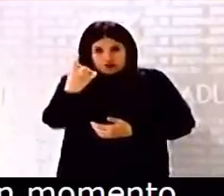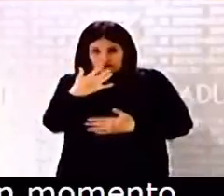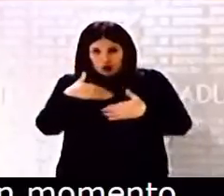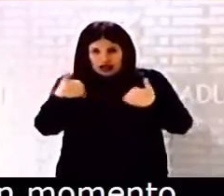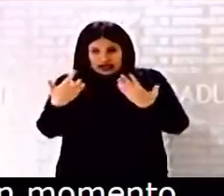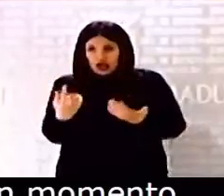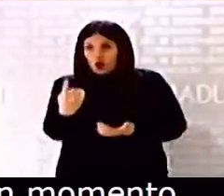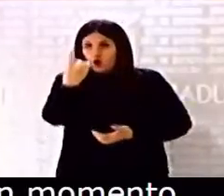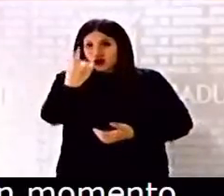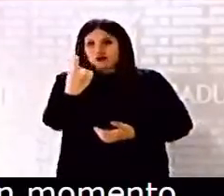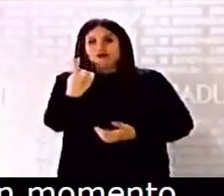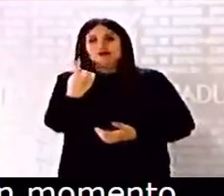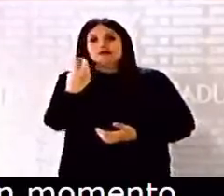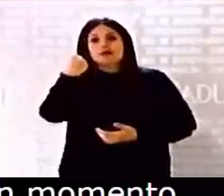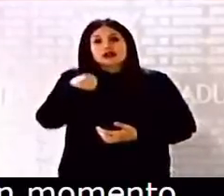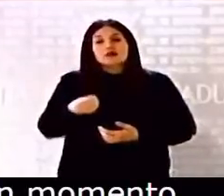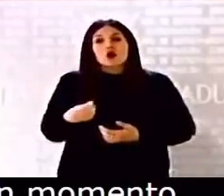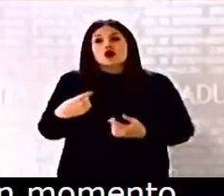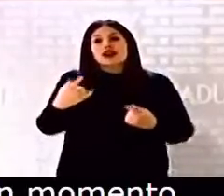necesitase